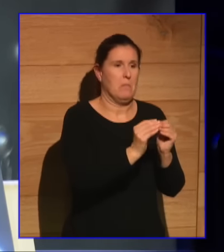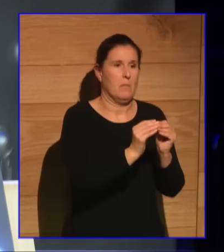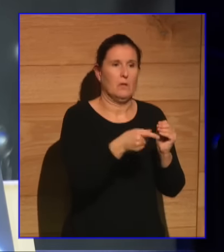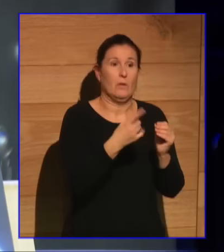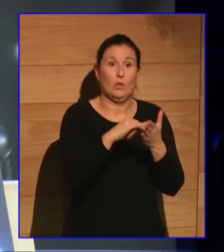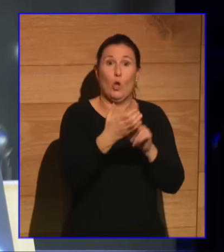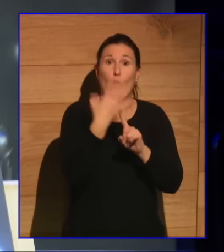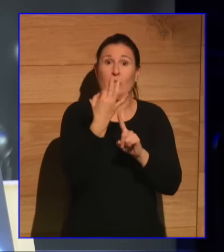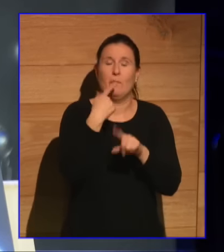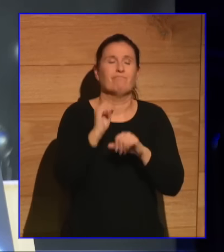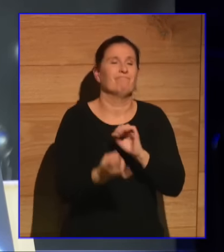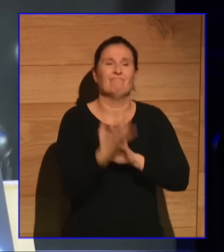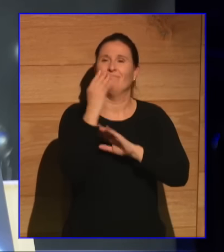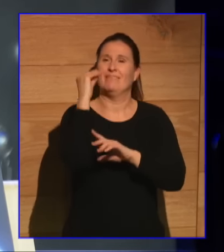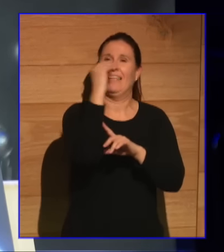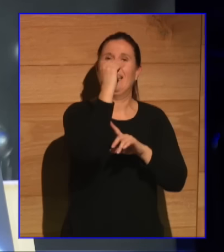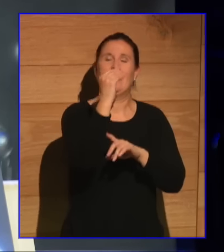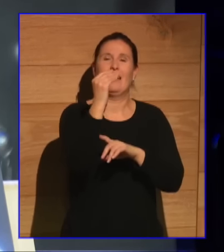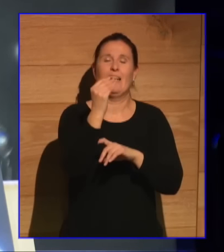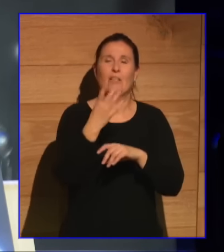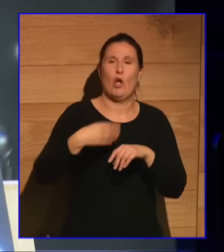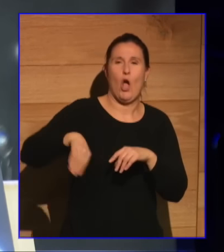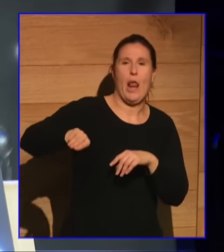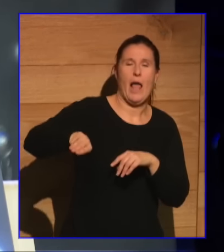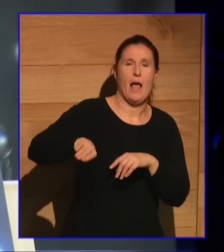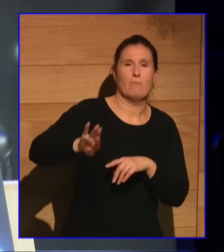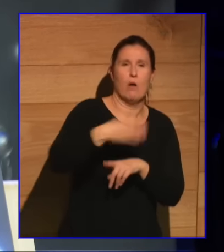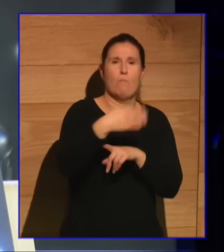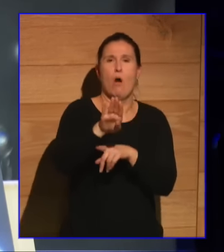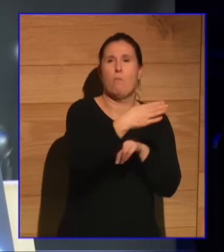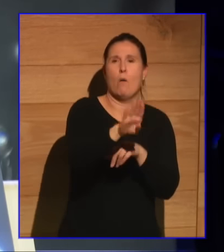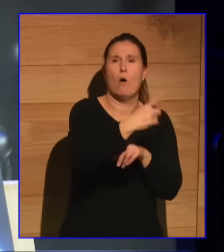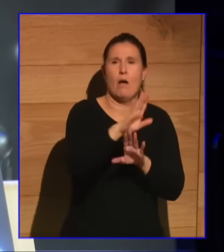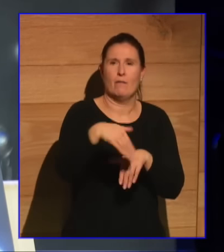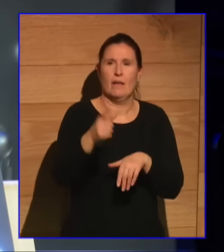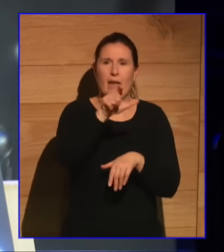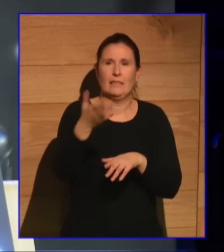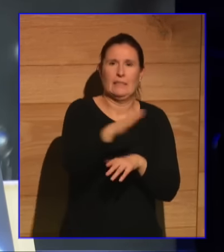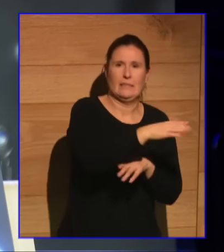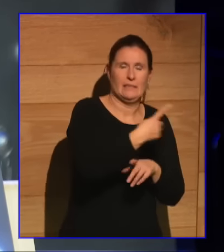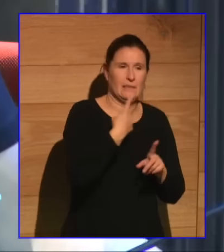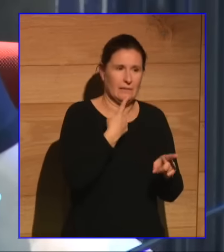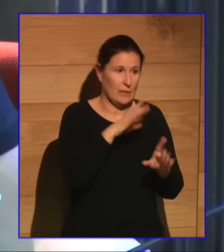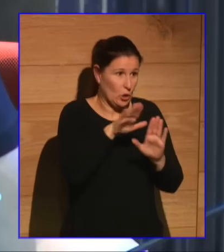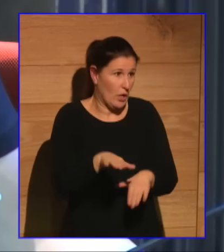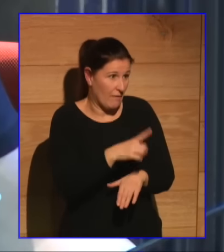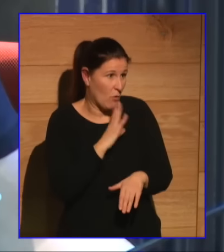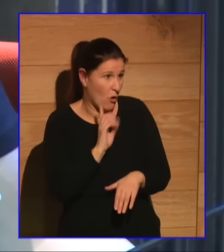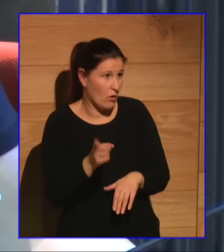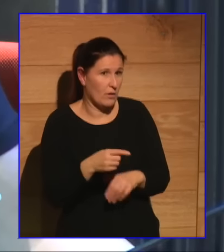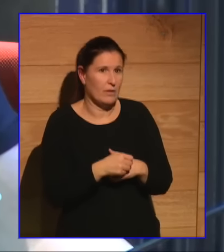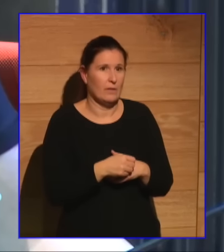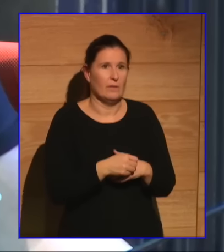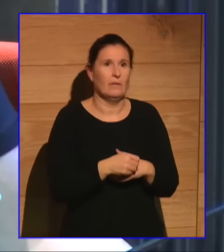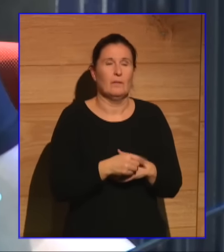de la nada el T-Rex, hace pim, pam, pim, pam, y fin. Es pues, que estoy a favor, Juan. Como R2-D2